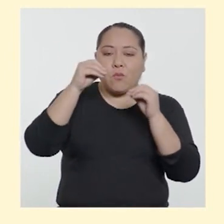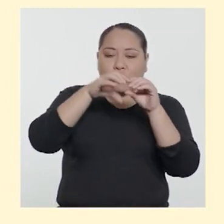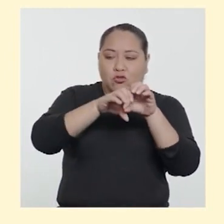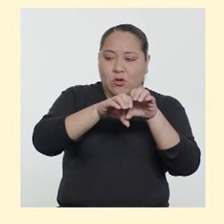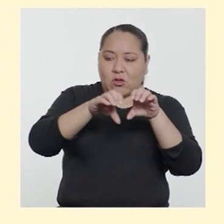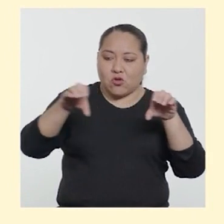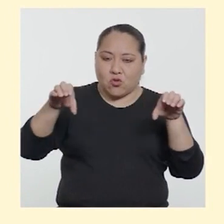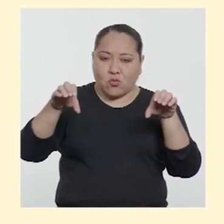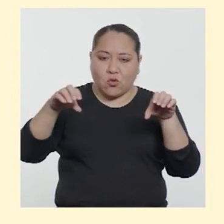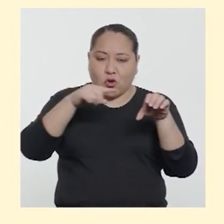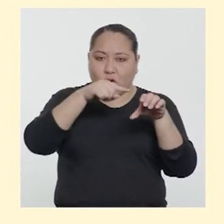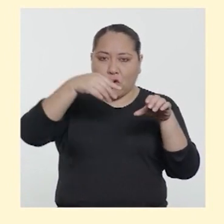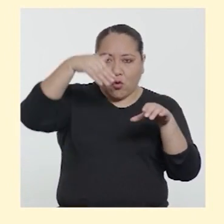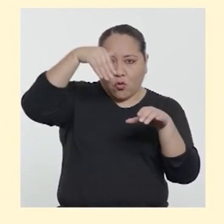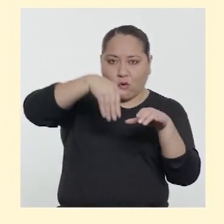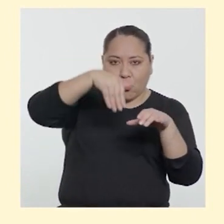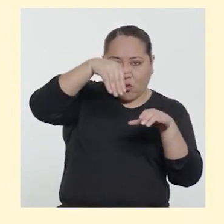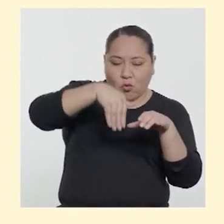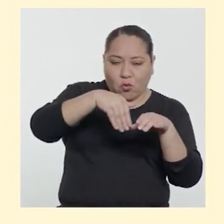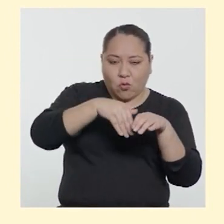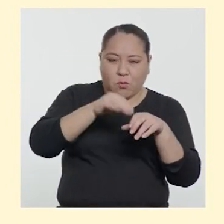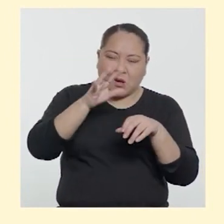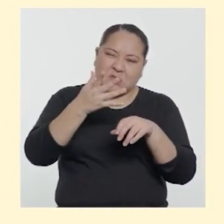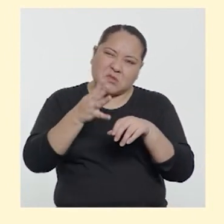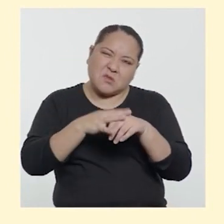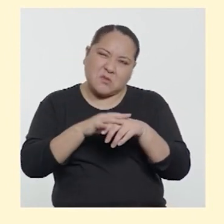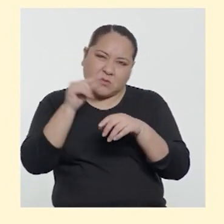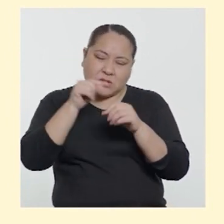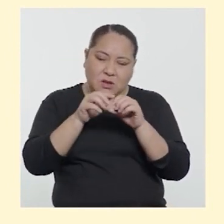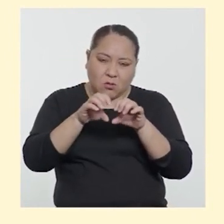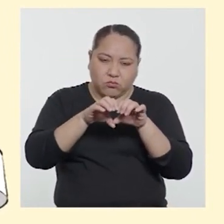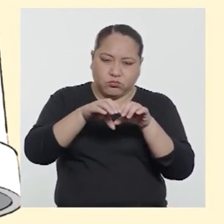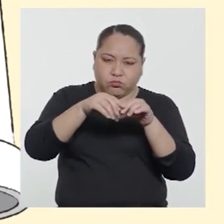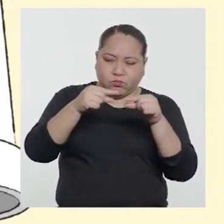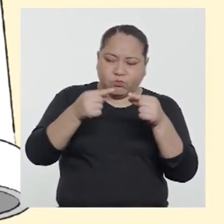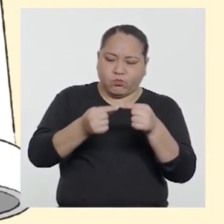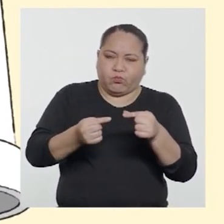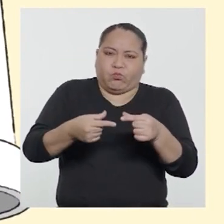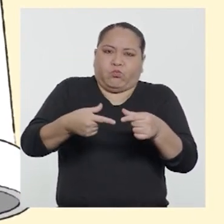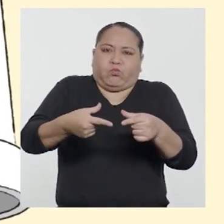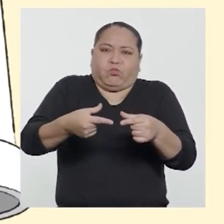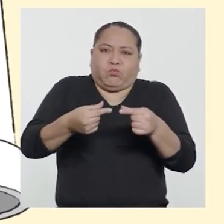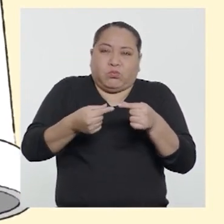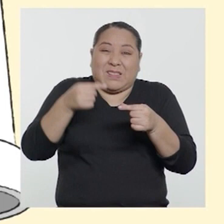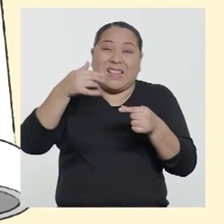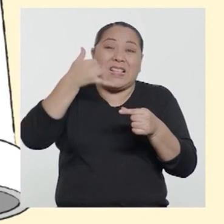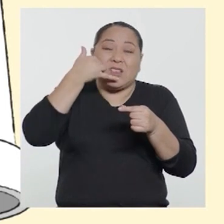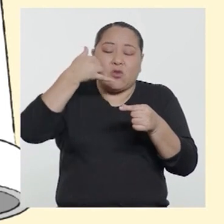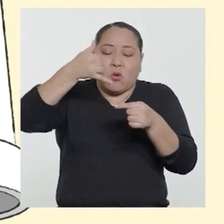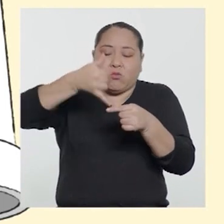el tubo y le hice una ranura más o menos del ancho del celular. ¿La ven?